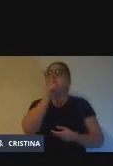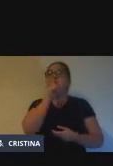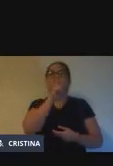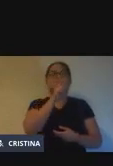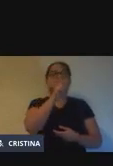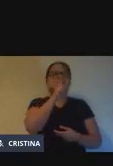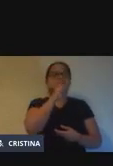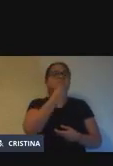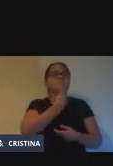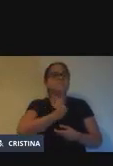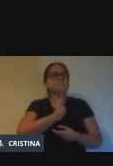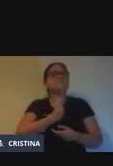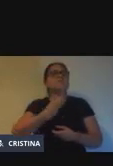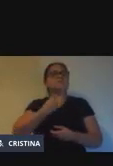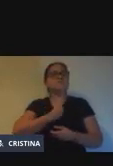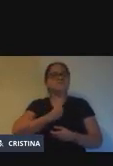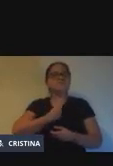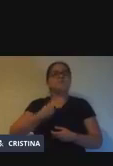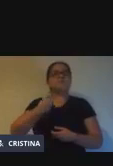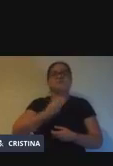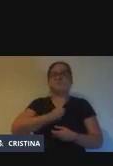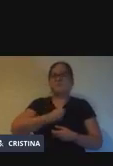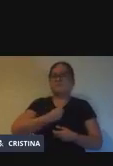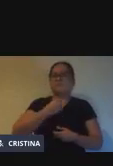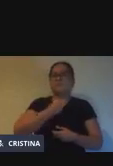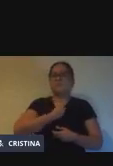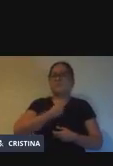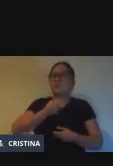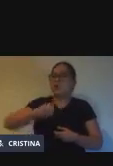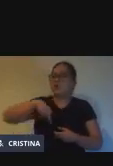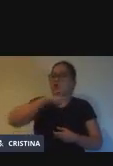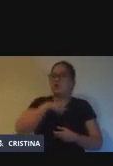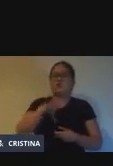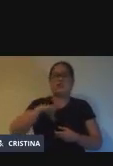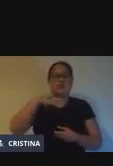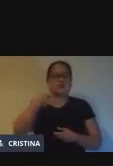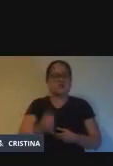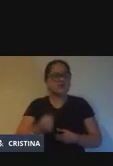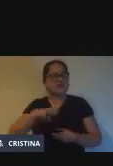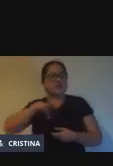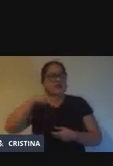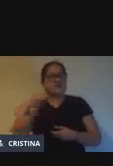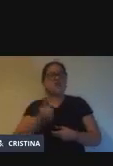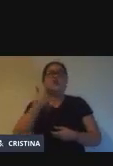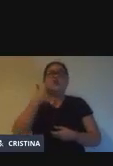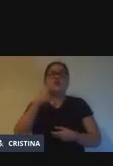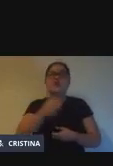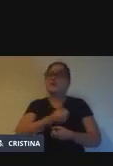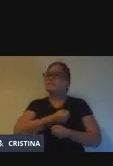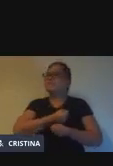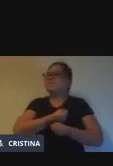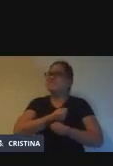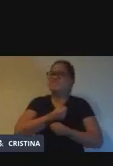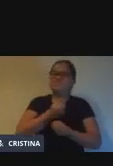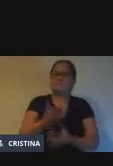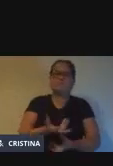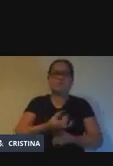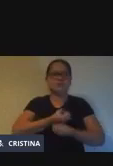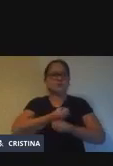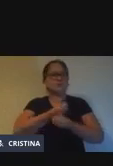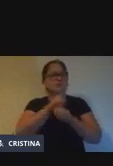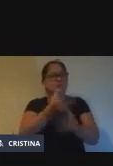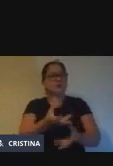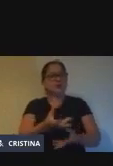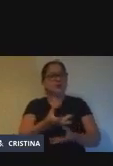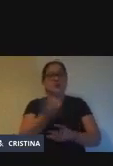guardamos, y entonces podemos luchar con todo nuestro ser para no expresar esos sentimientos, porque sabemos que